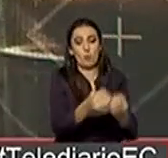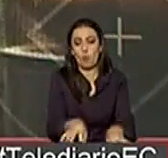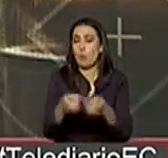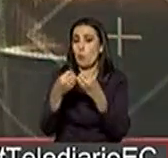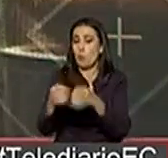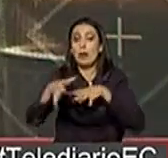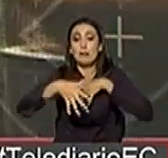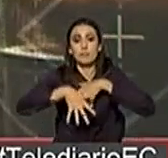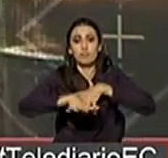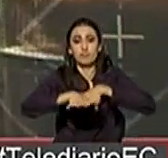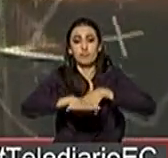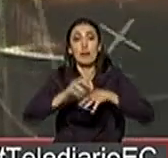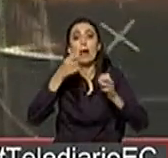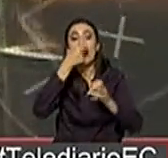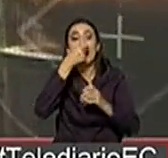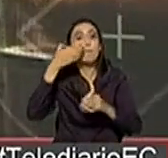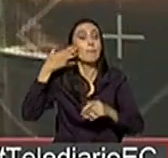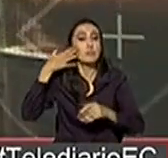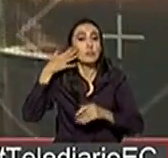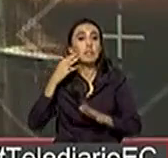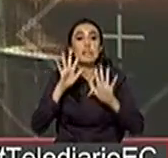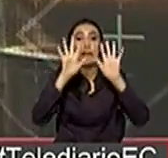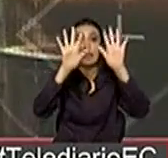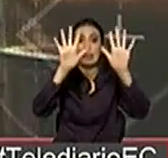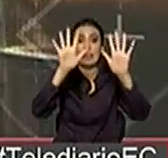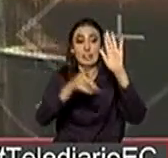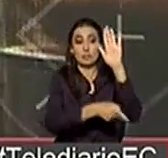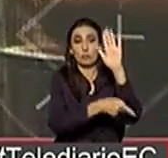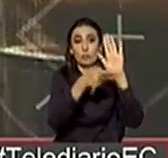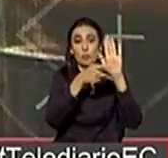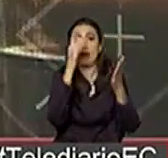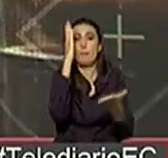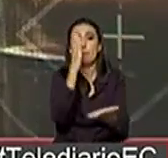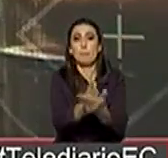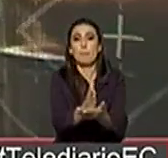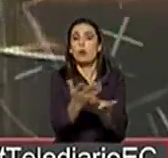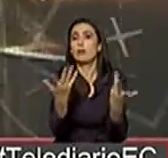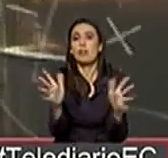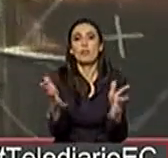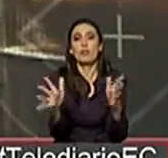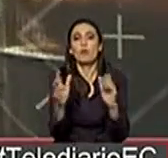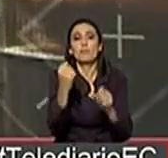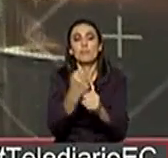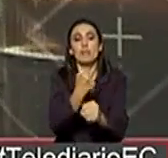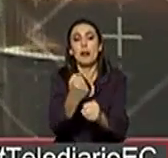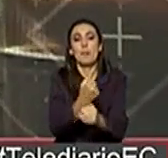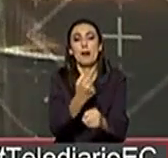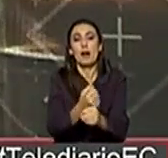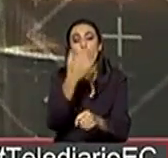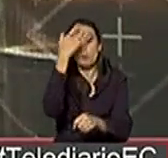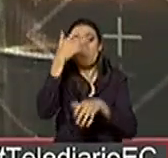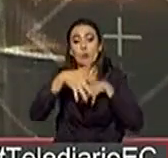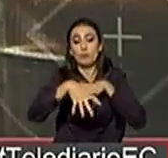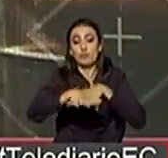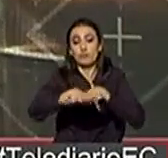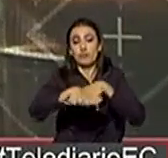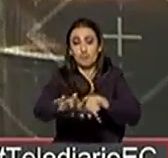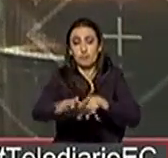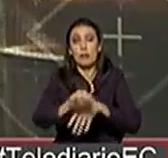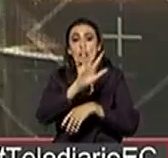en la amazonía donde 10 bloques dejaron de operar producto de actos vandálicos que causaron pérdidas por